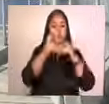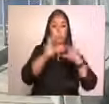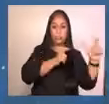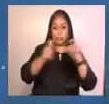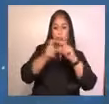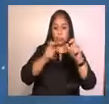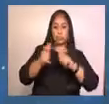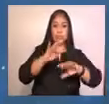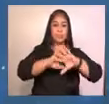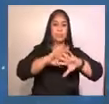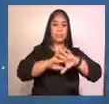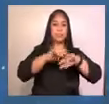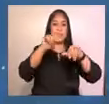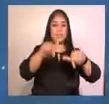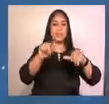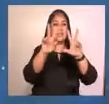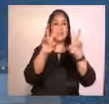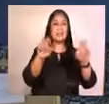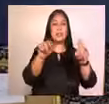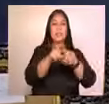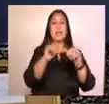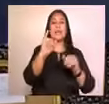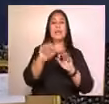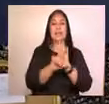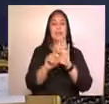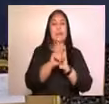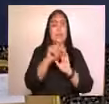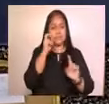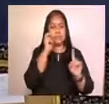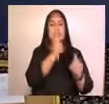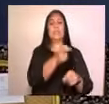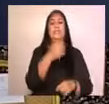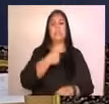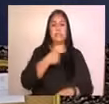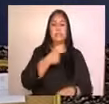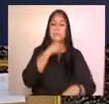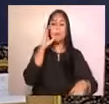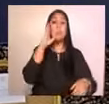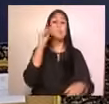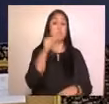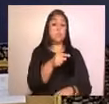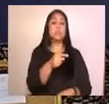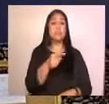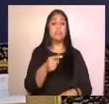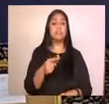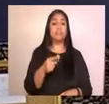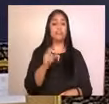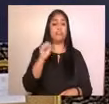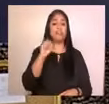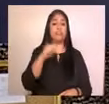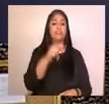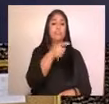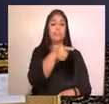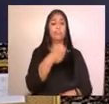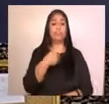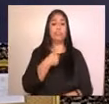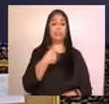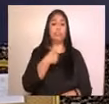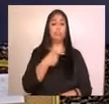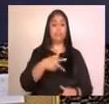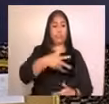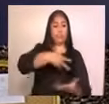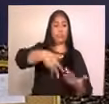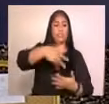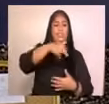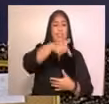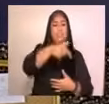ese ecosistema criminal en que se convirtió, porque sí, efectivamente, era un ecosistema.